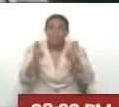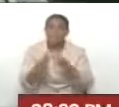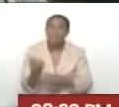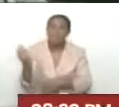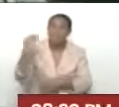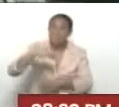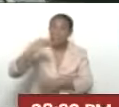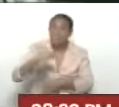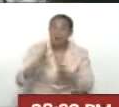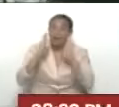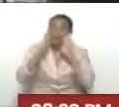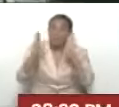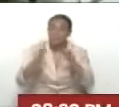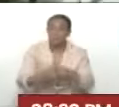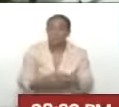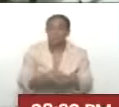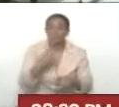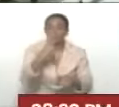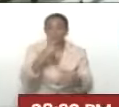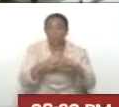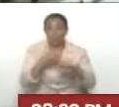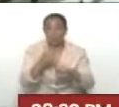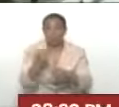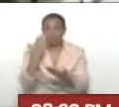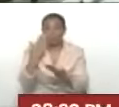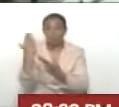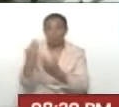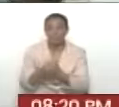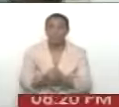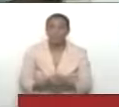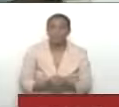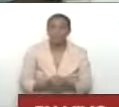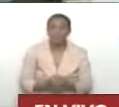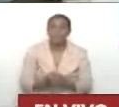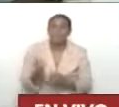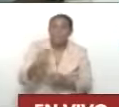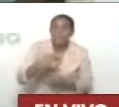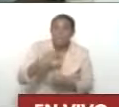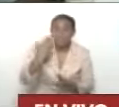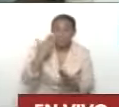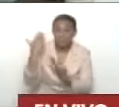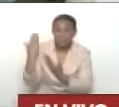más en el 1x10 del buen gobierno y vamos por más